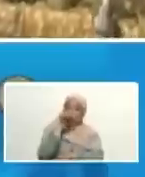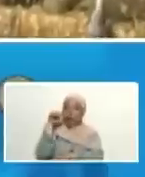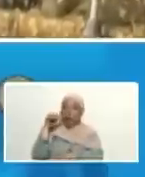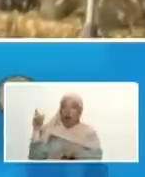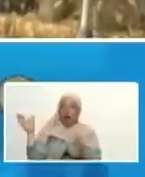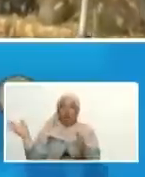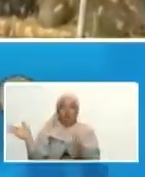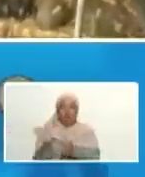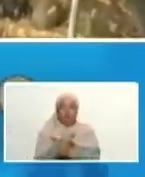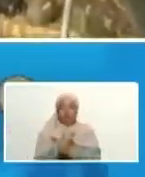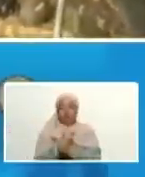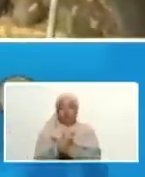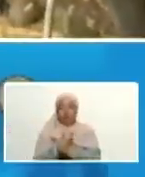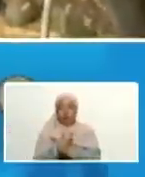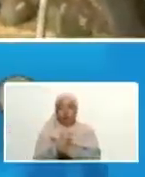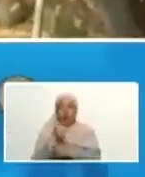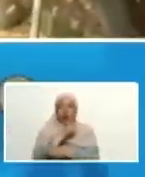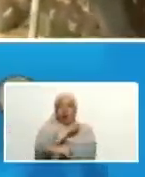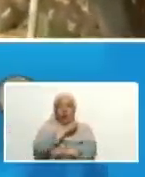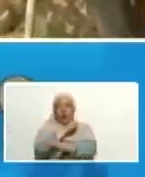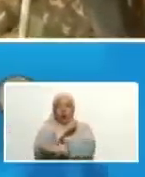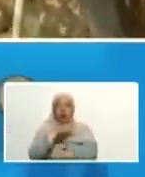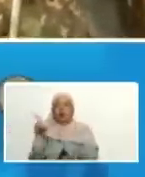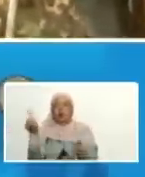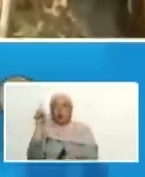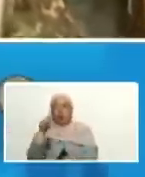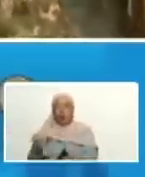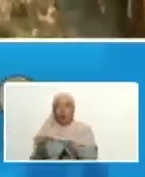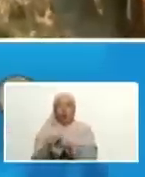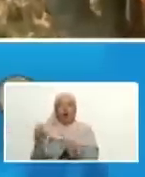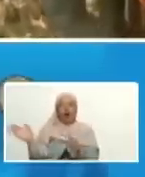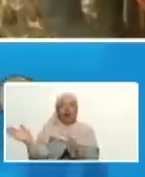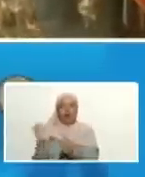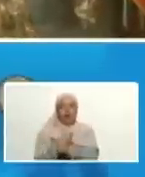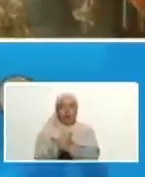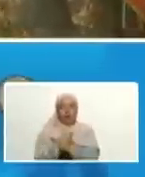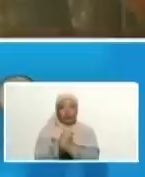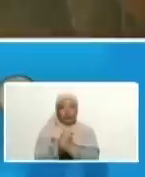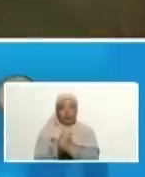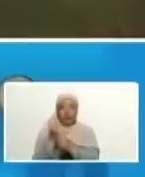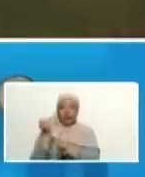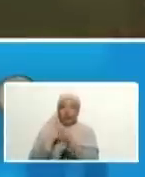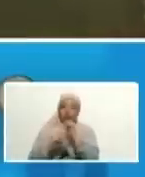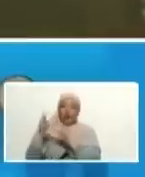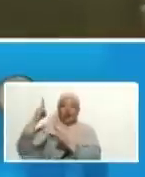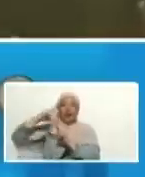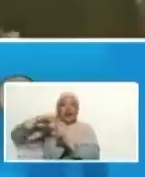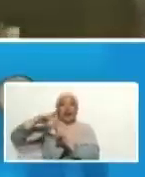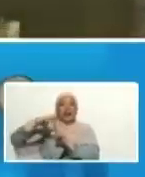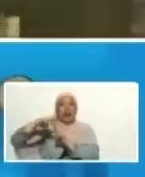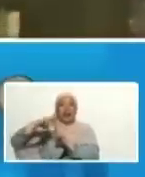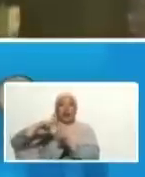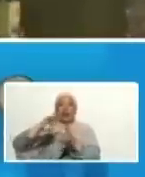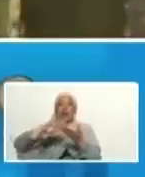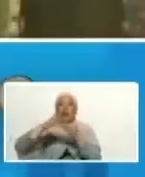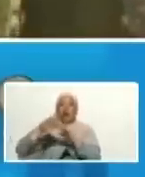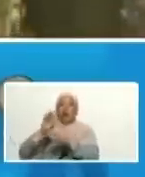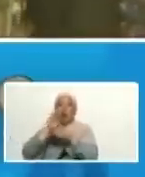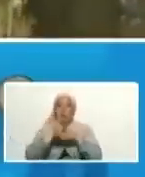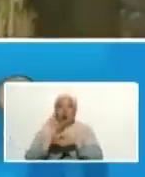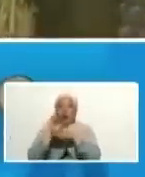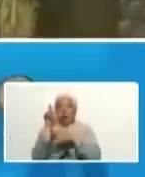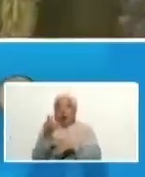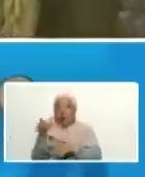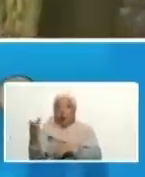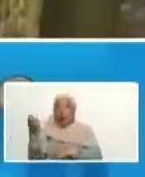criminales. La operación Cacique Murachí en el Táchira, para proteger a los tachirenses y a las tachirenses